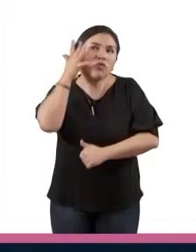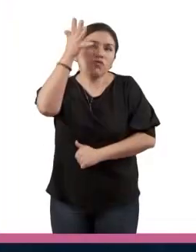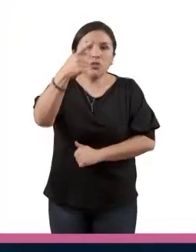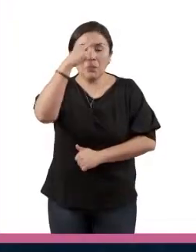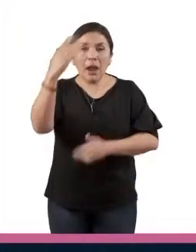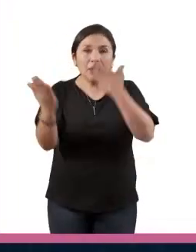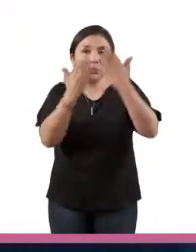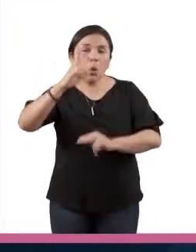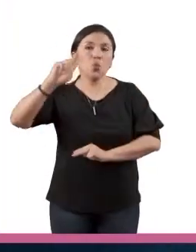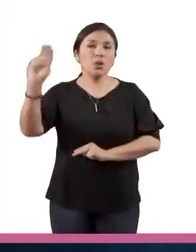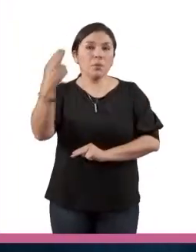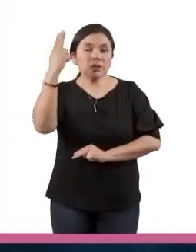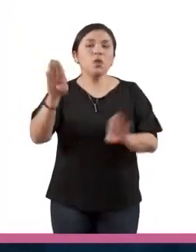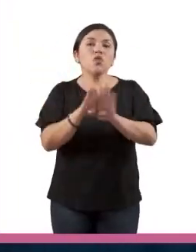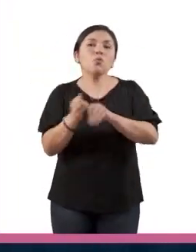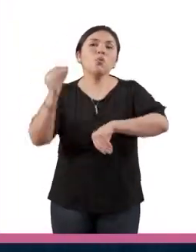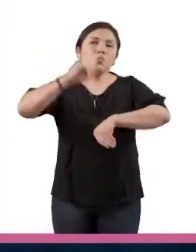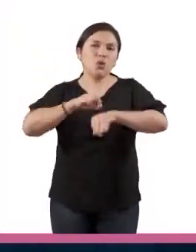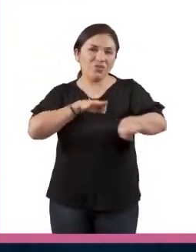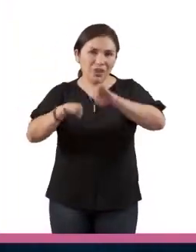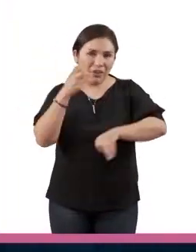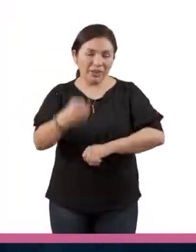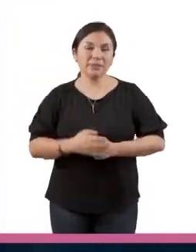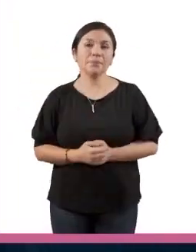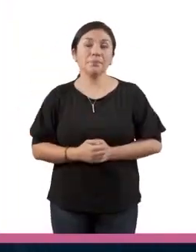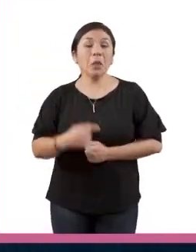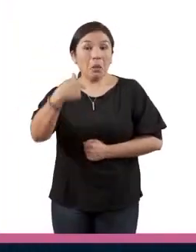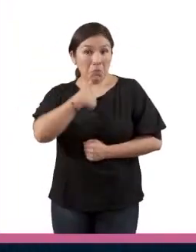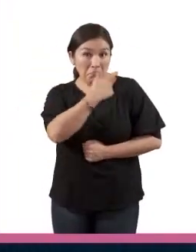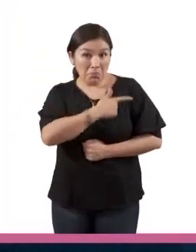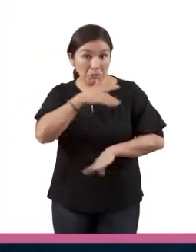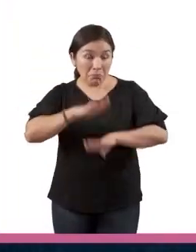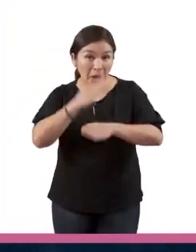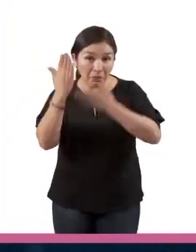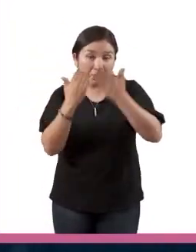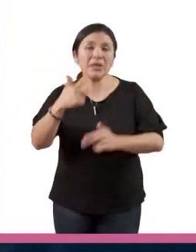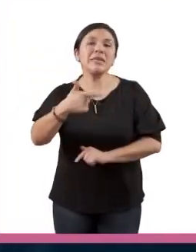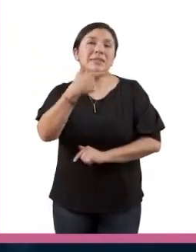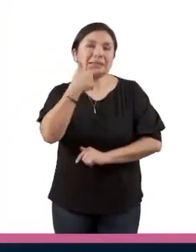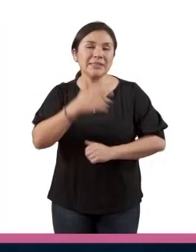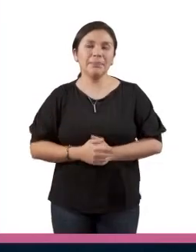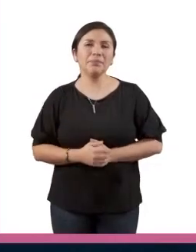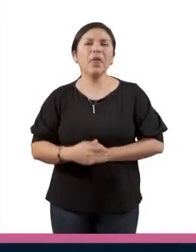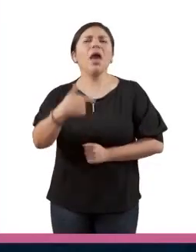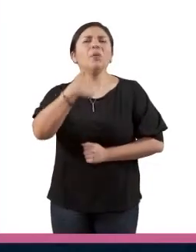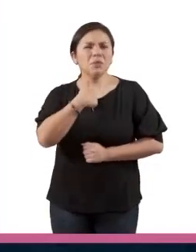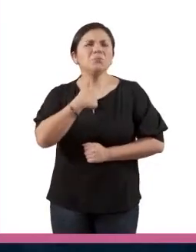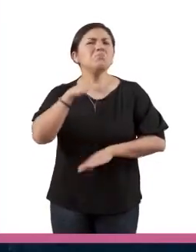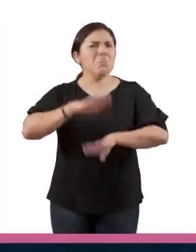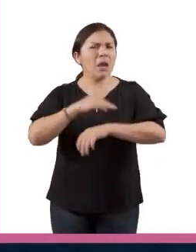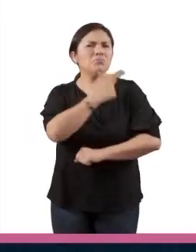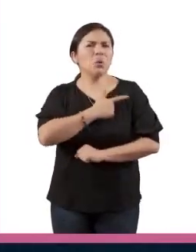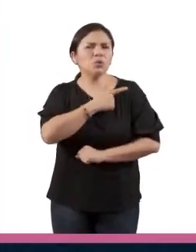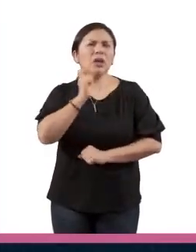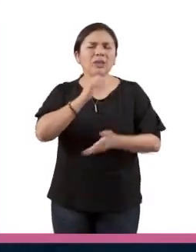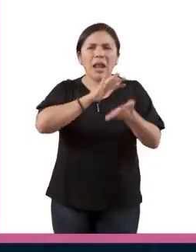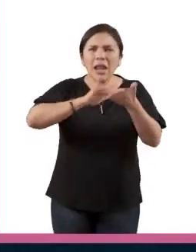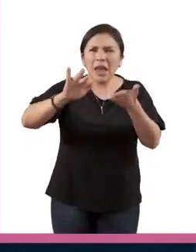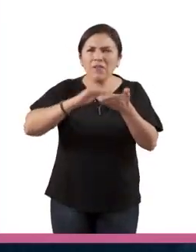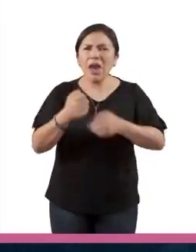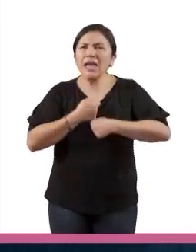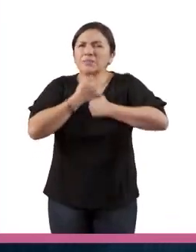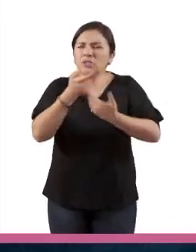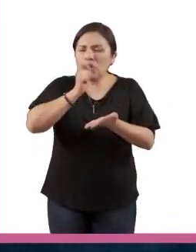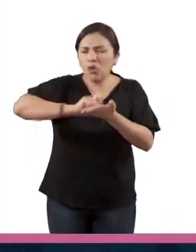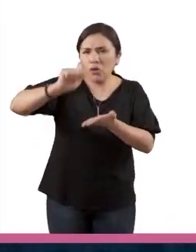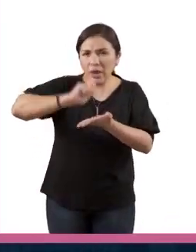para dedicarme en un futuro a esta. Mi materia favorita es inglés. Mis materias favoritas son lectura, expresión oral y